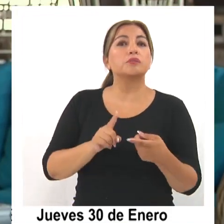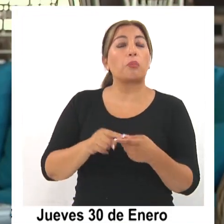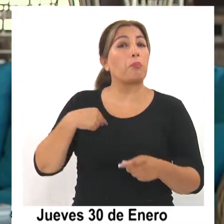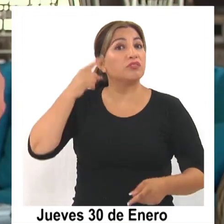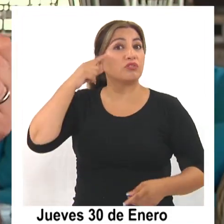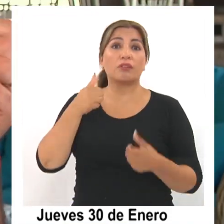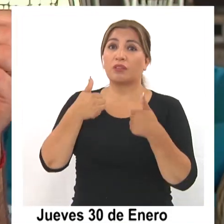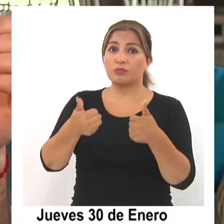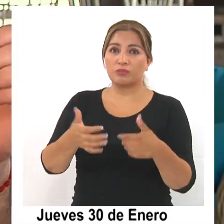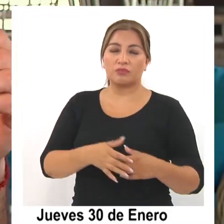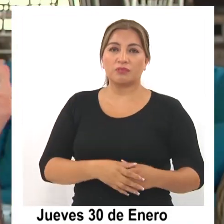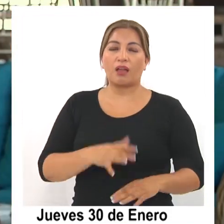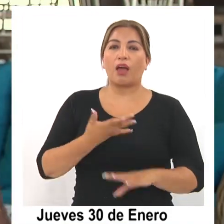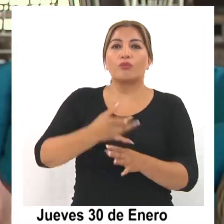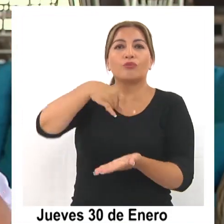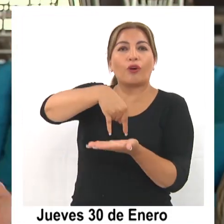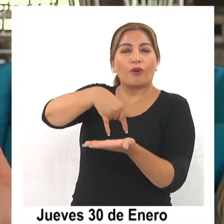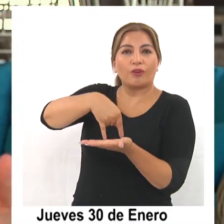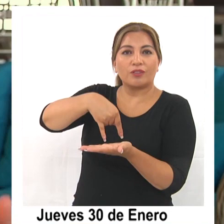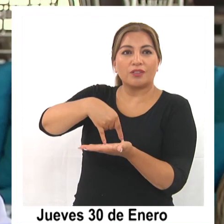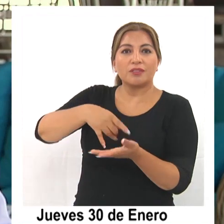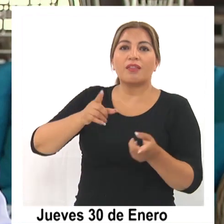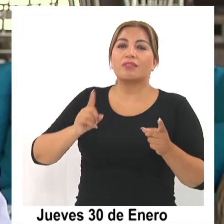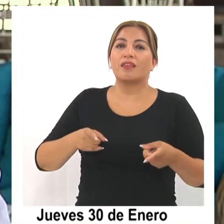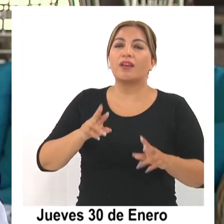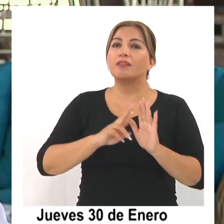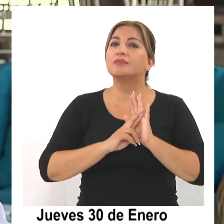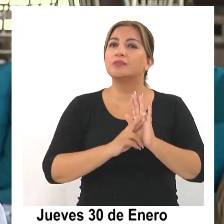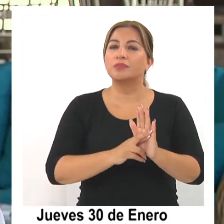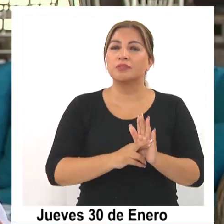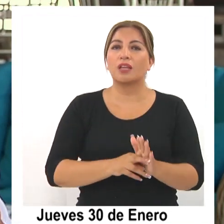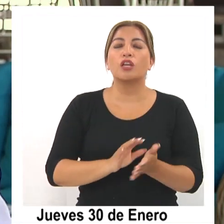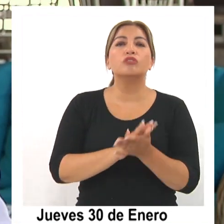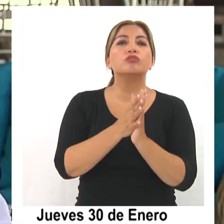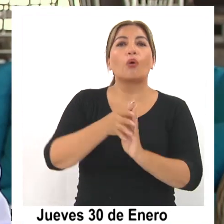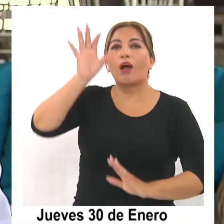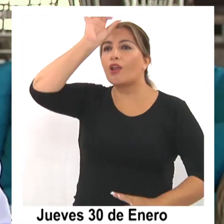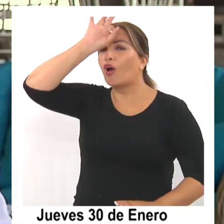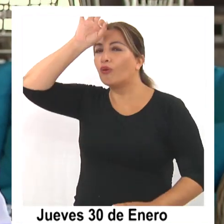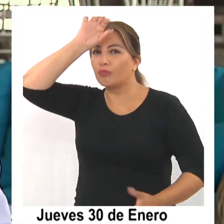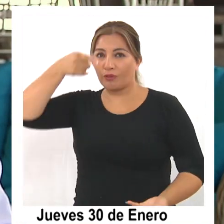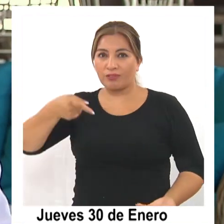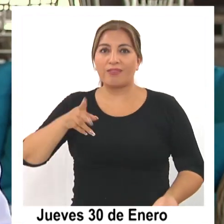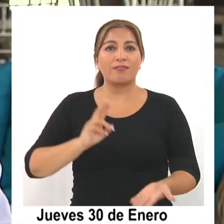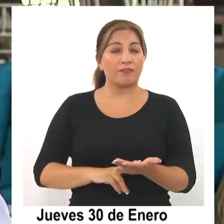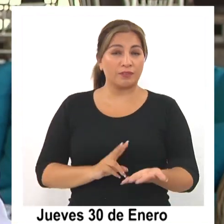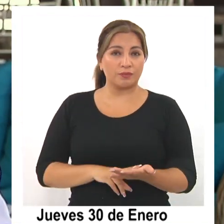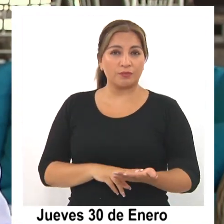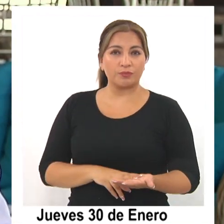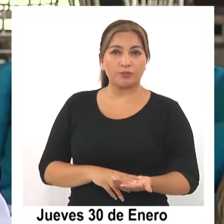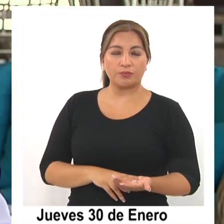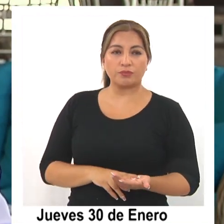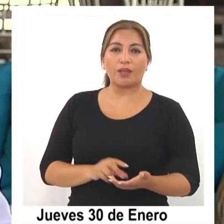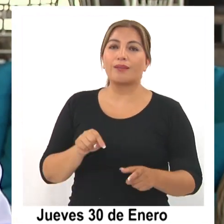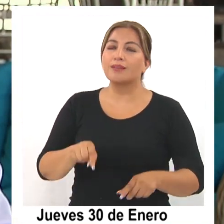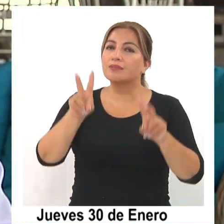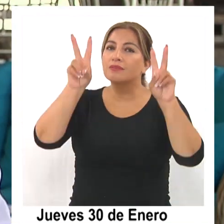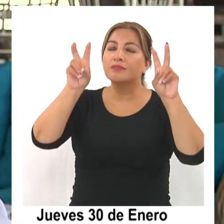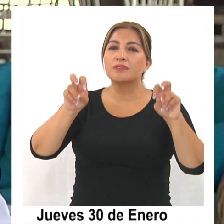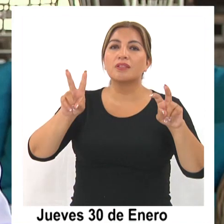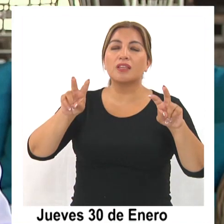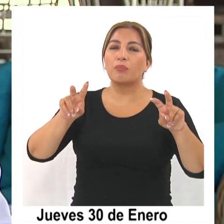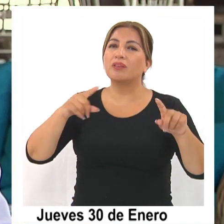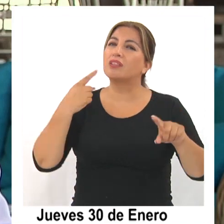parece fantástico si hay un Congreso que debe ser representativo debe tener todas las miradas la verdad es que es un tema que